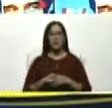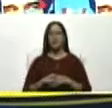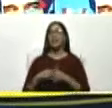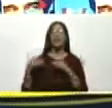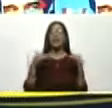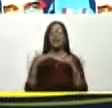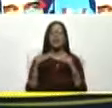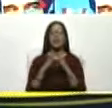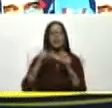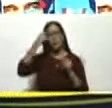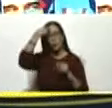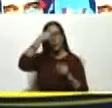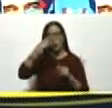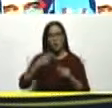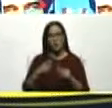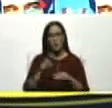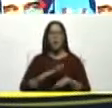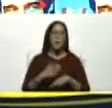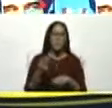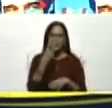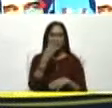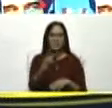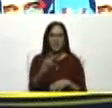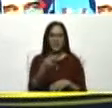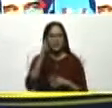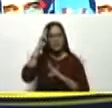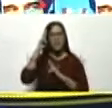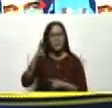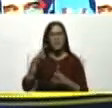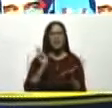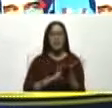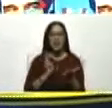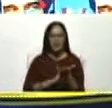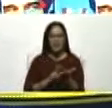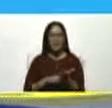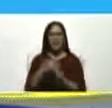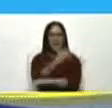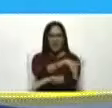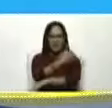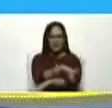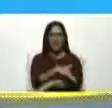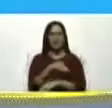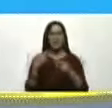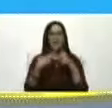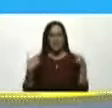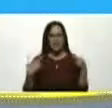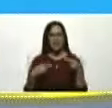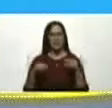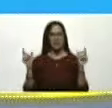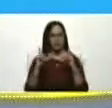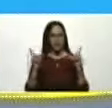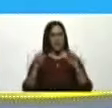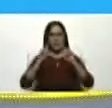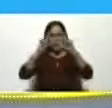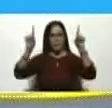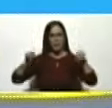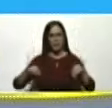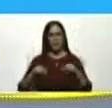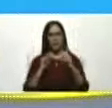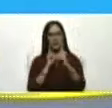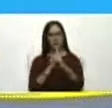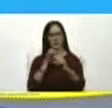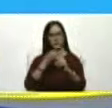todo el pueblo porque se vea y se respete la verdad en las calles, en las redes, en los medios, en las paredes y en Radio